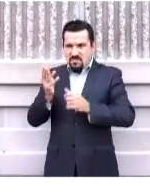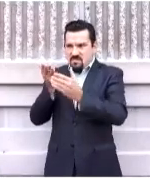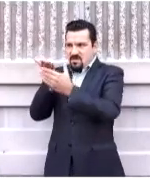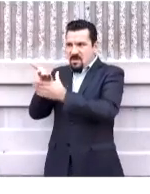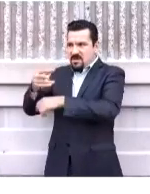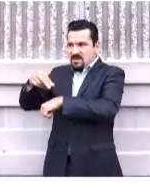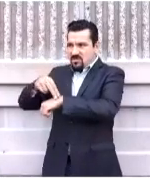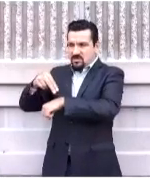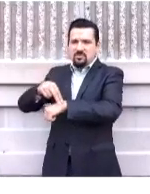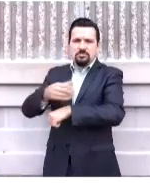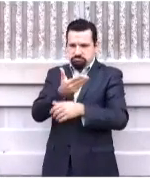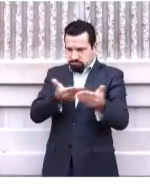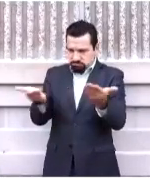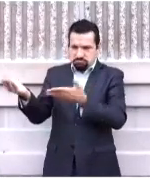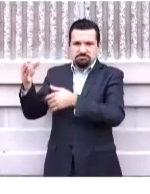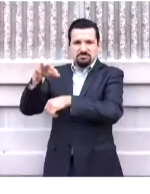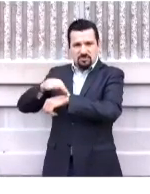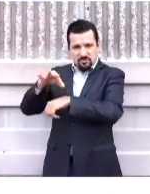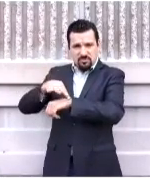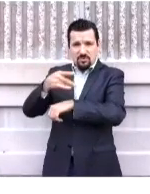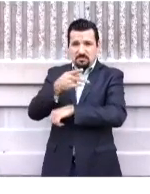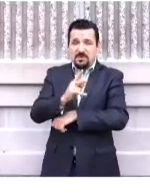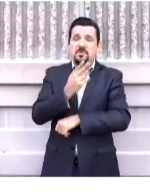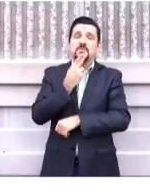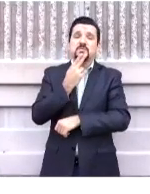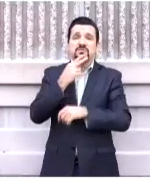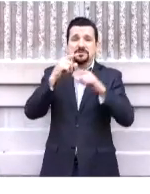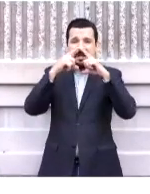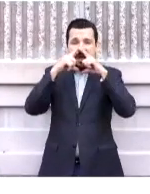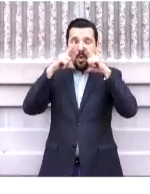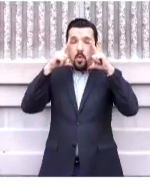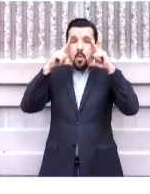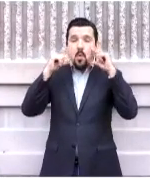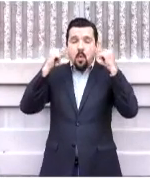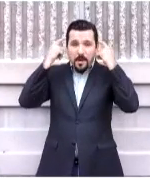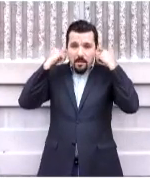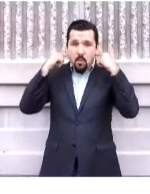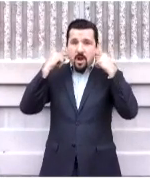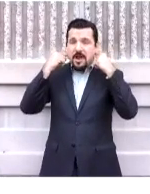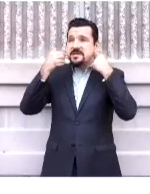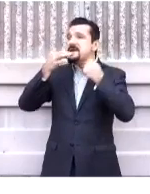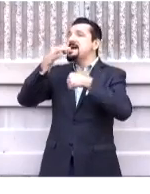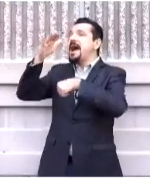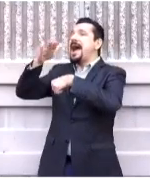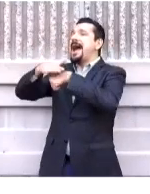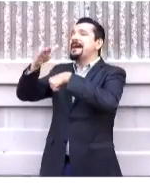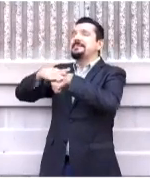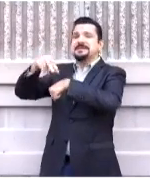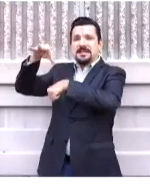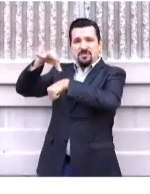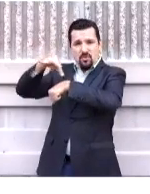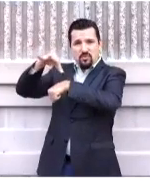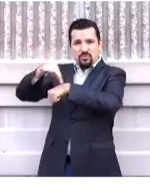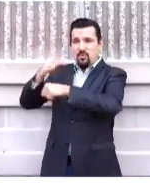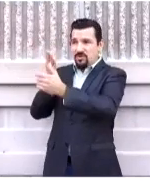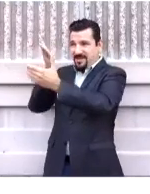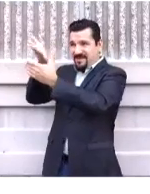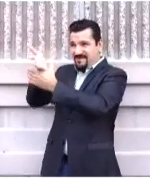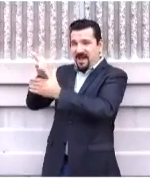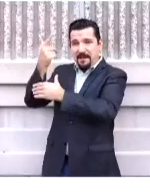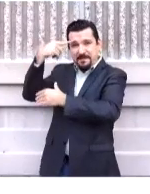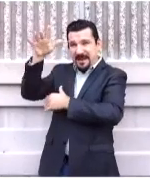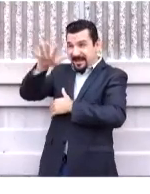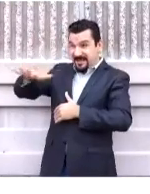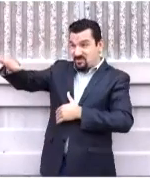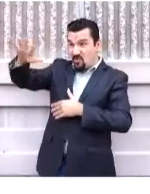médico, hazlo. Pero sal usando un cubrebocas y avísale que vas en camino para que todo el